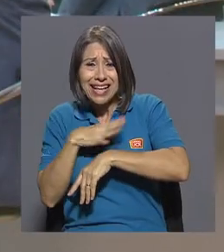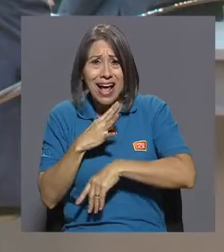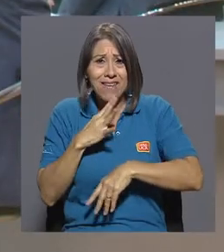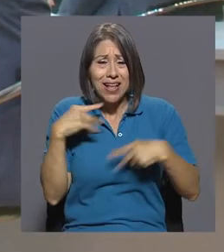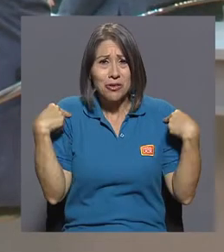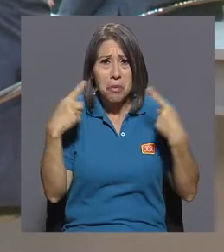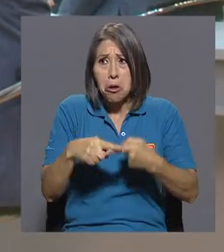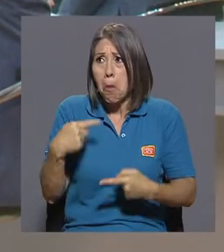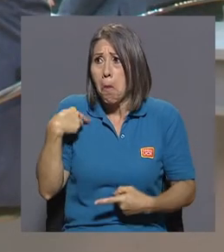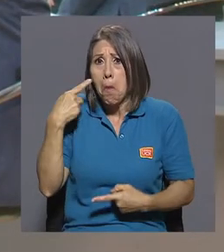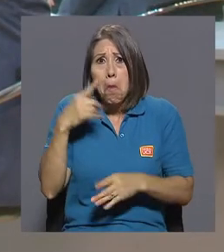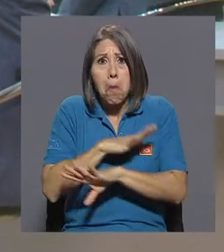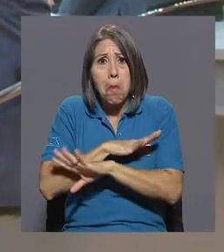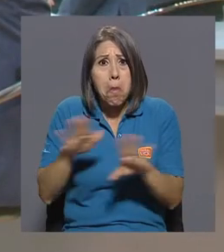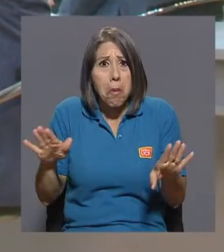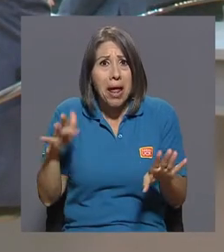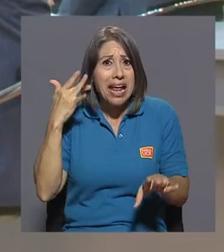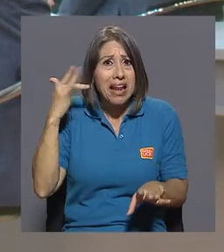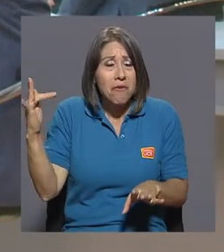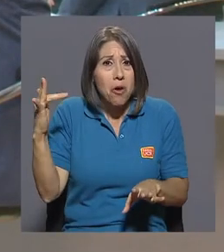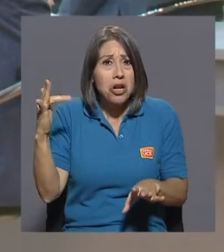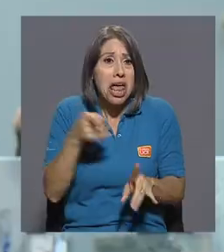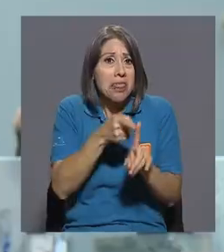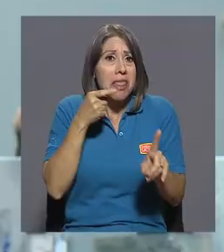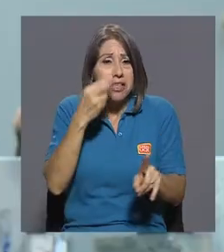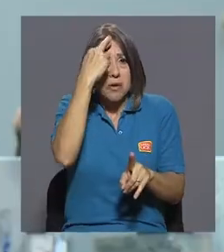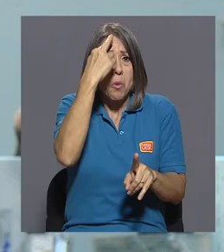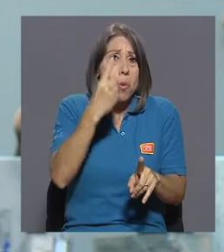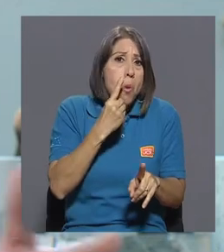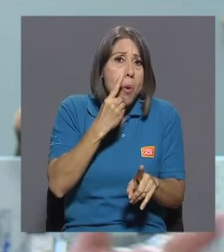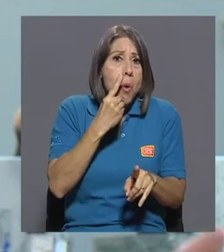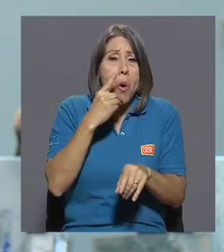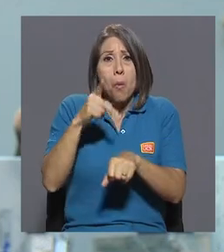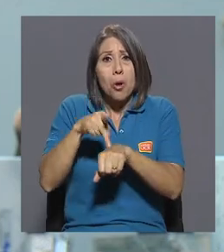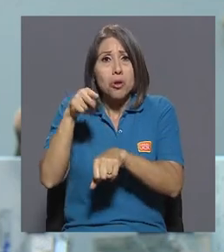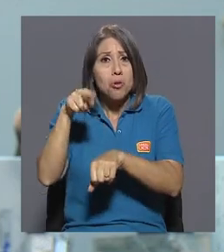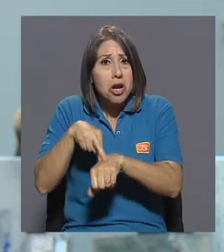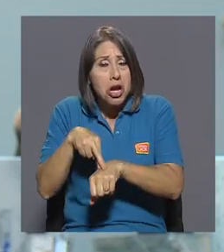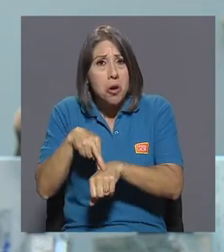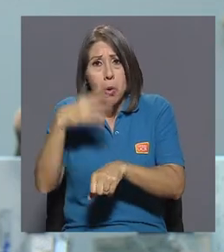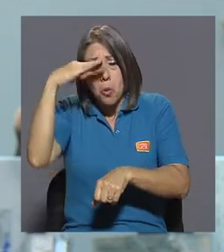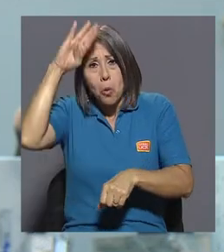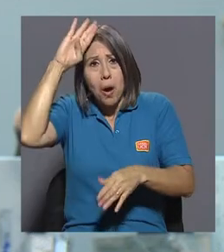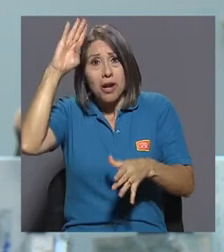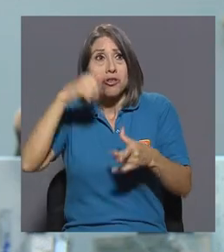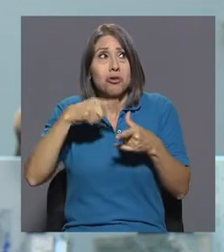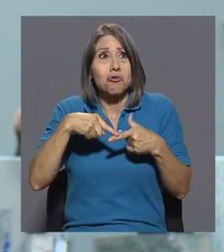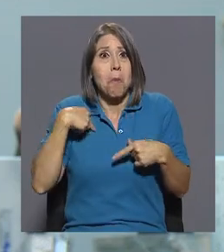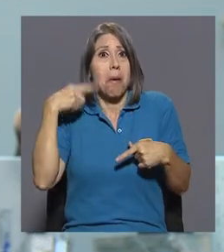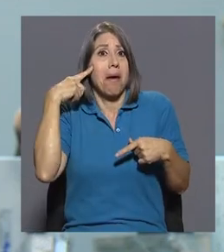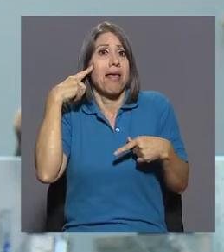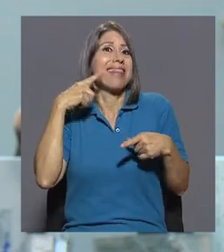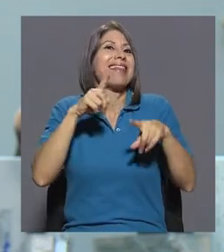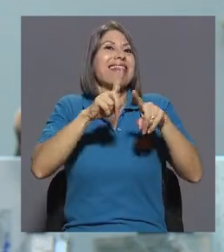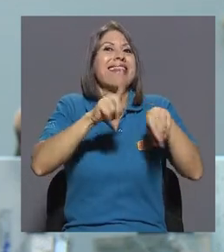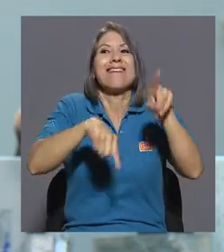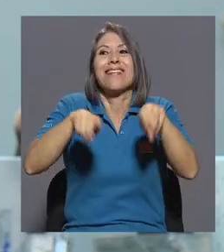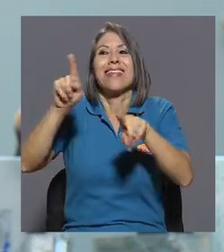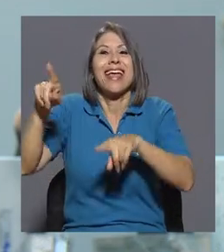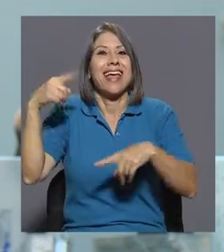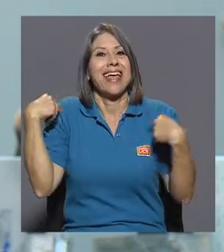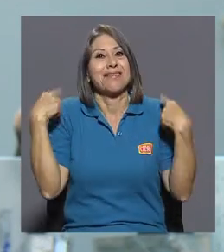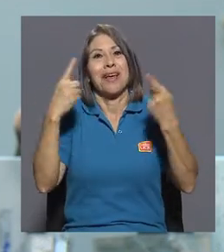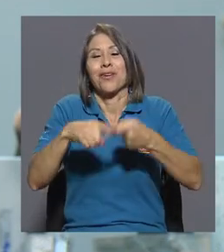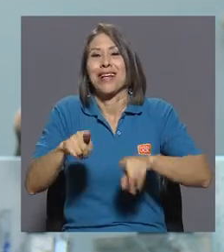de República Dominicana o de Puerto Rico, cubanos. Entonces sí, de donde uno va y el español es muy diferente, pero llego aquí sí, era un